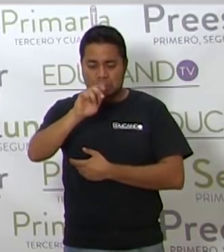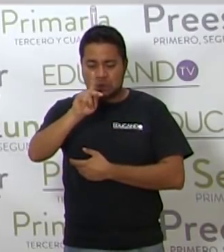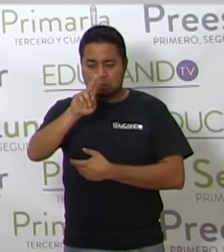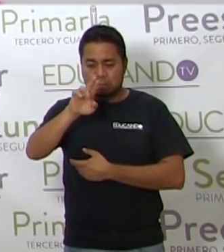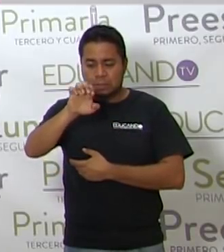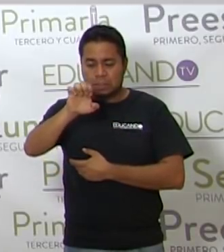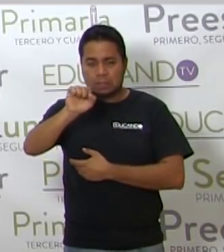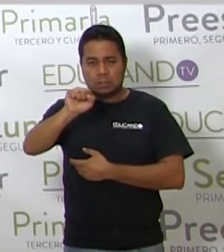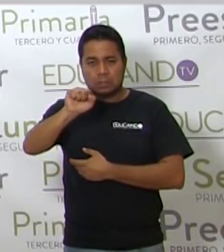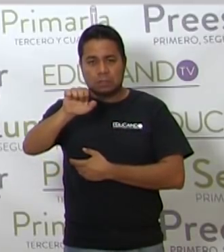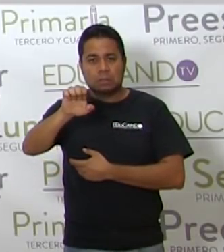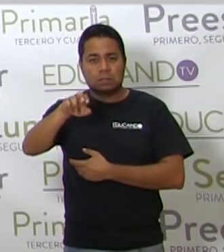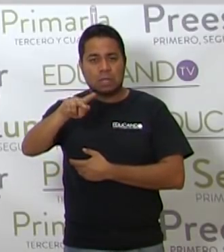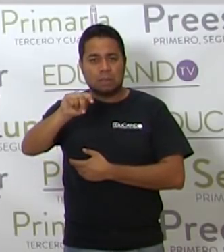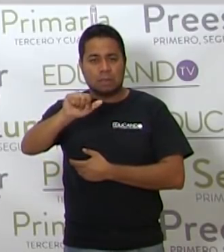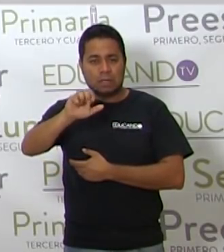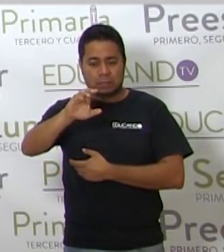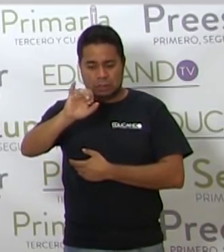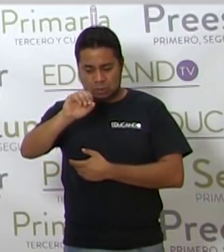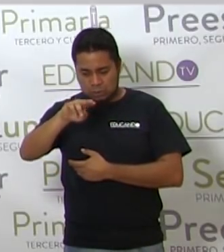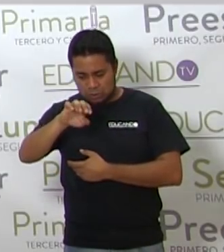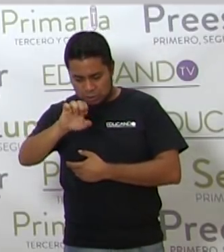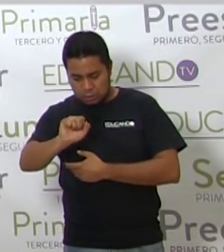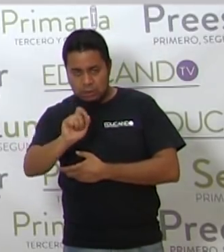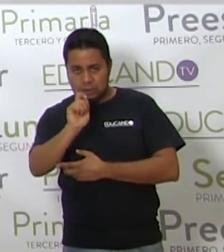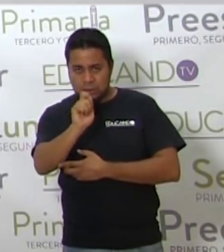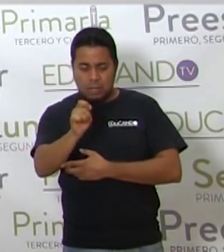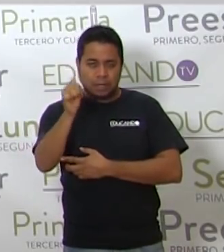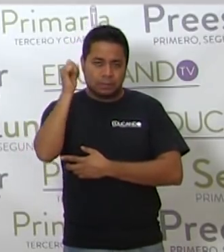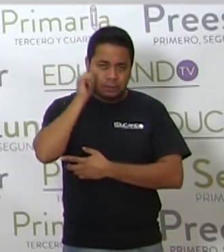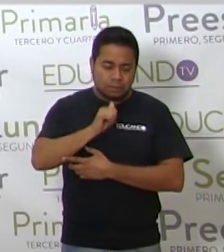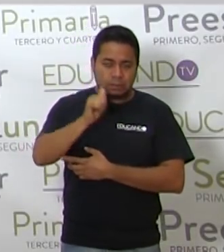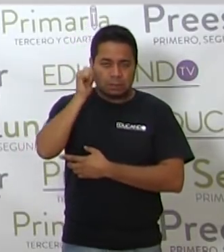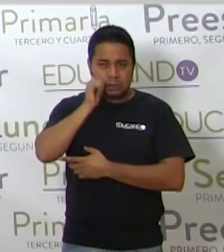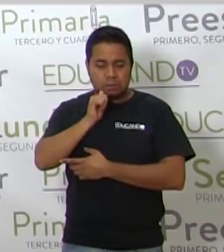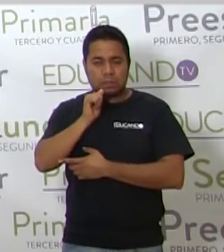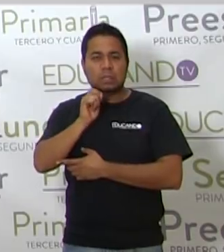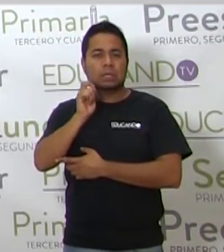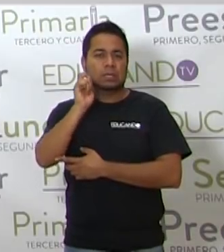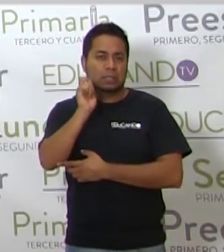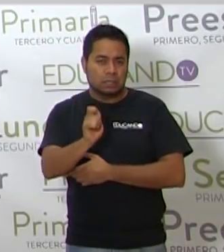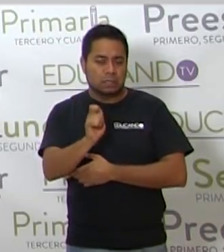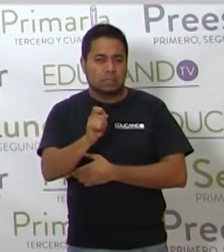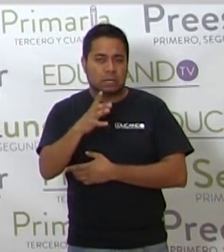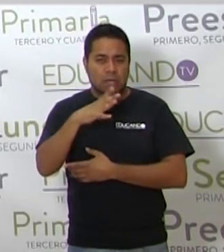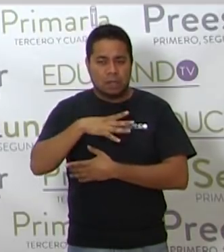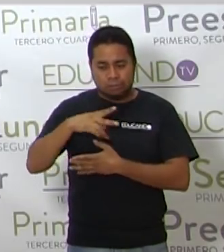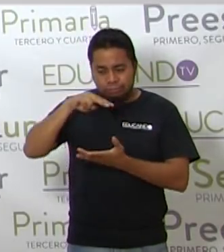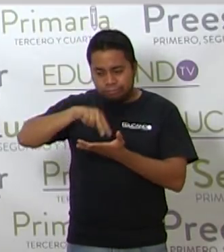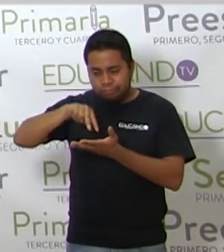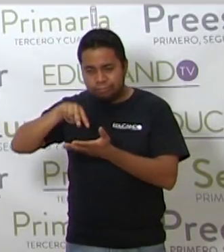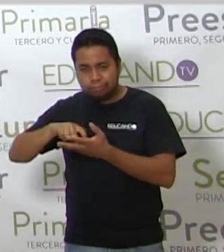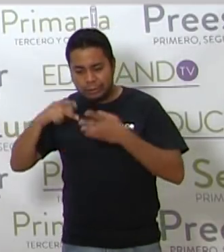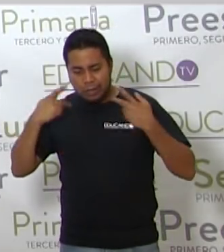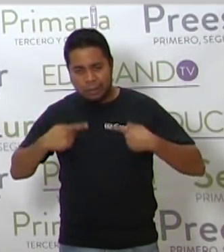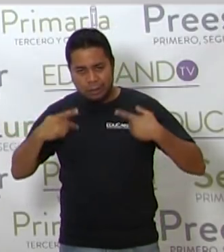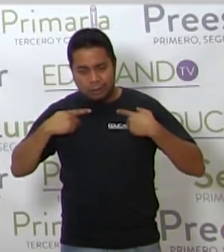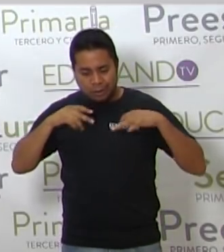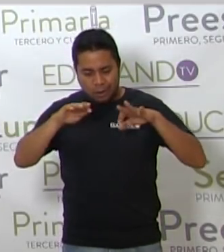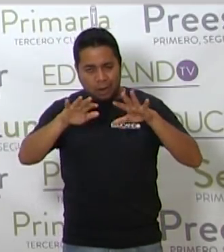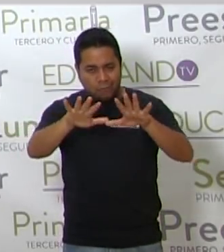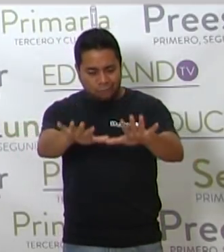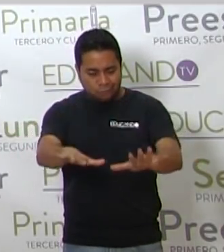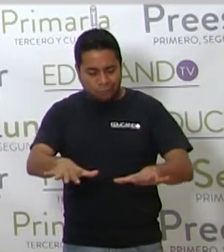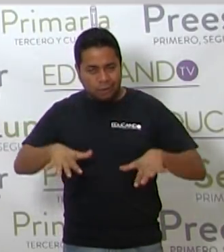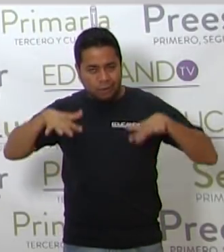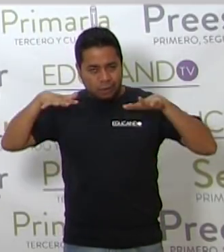representaciones, las cuales siempre van a estar presentadas ante el público.